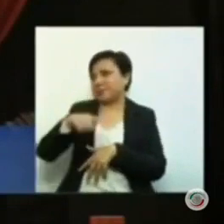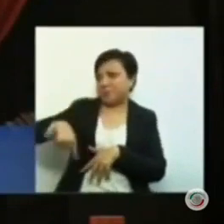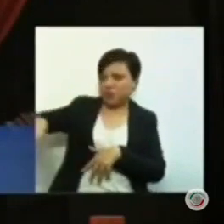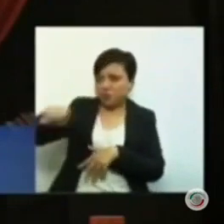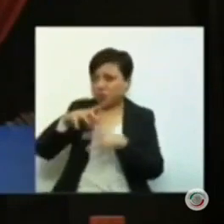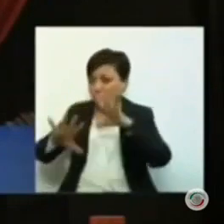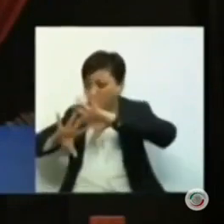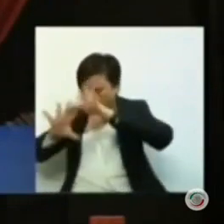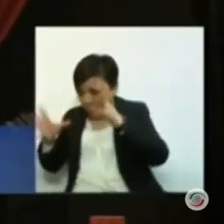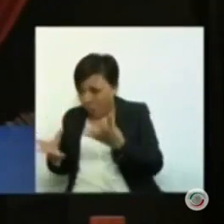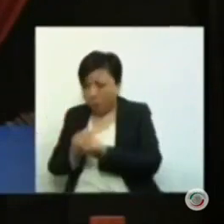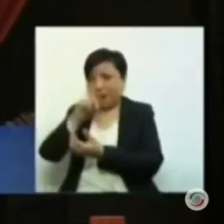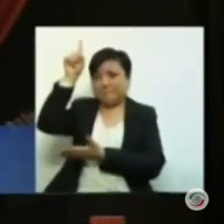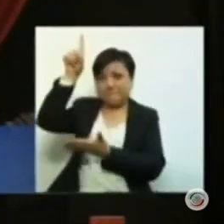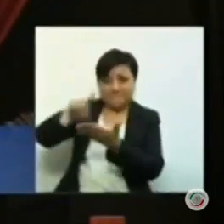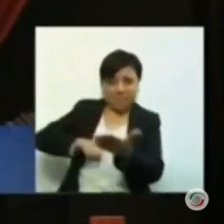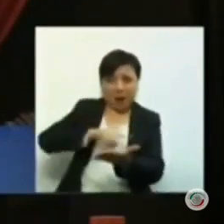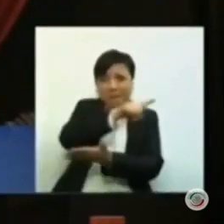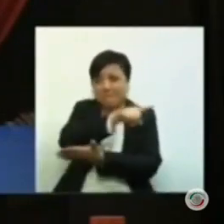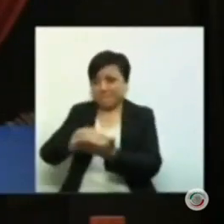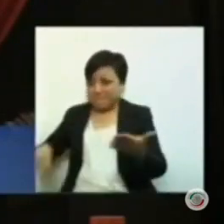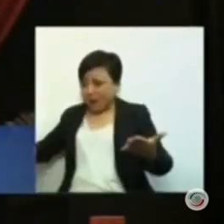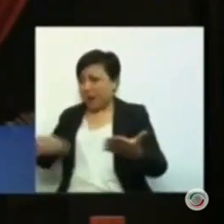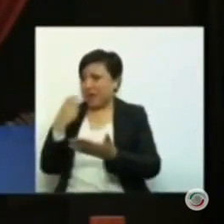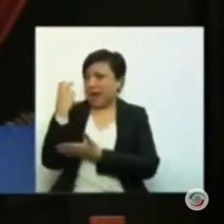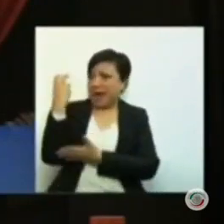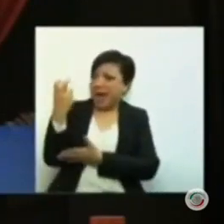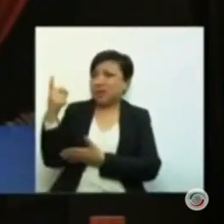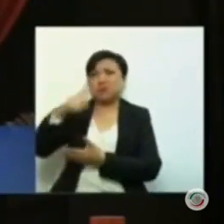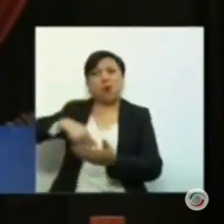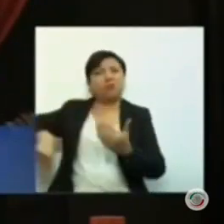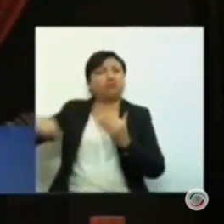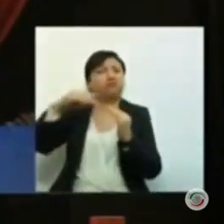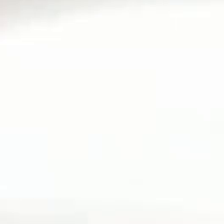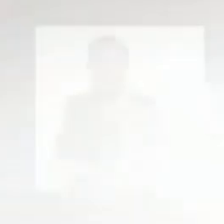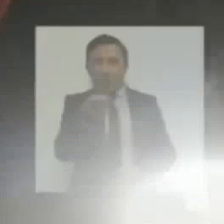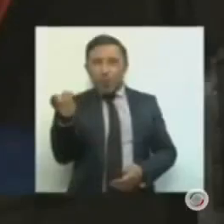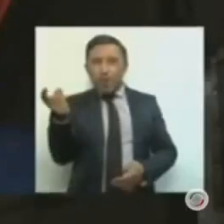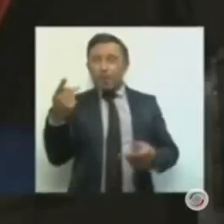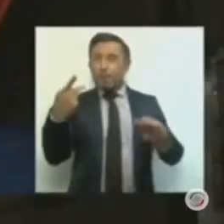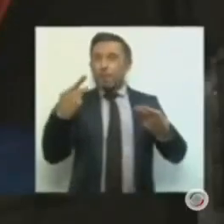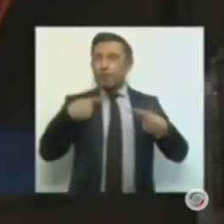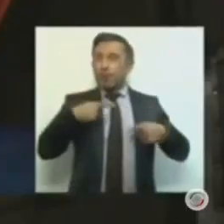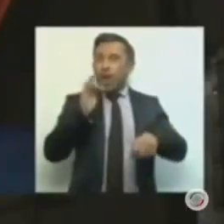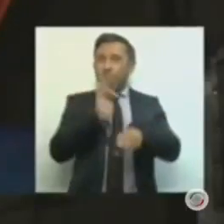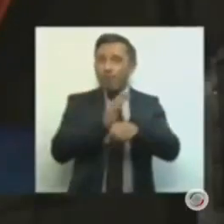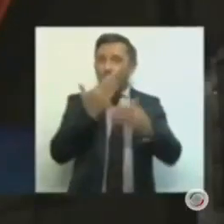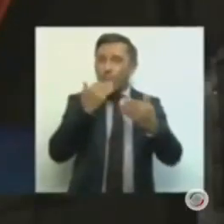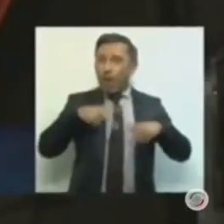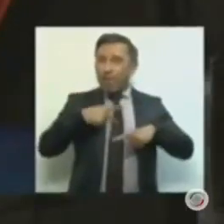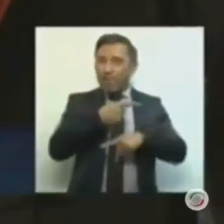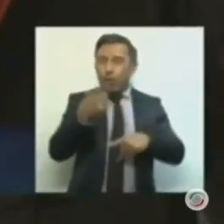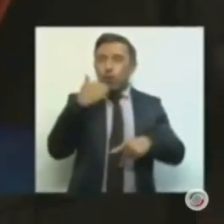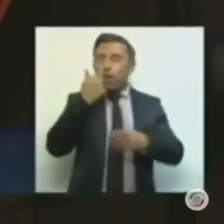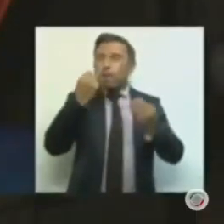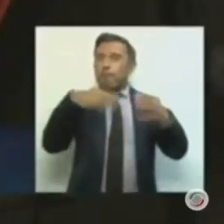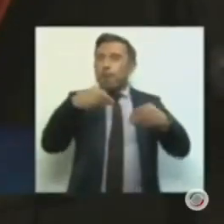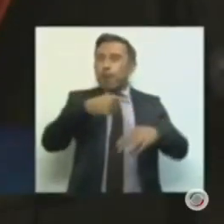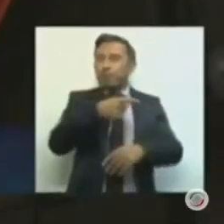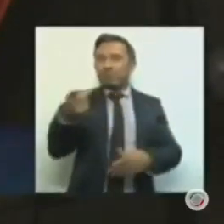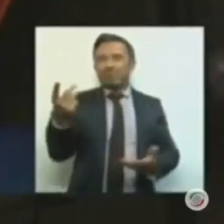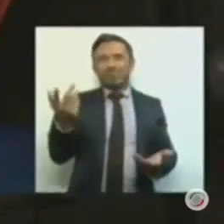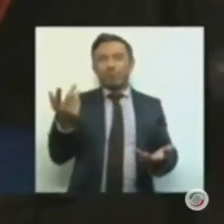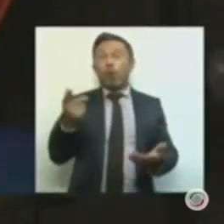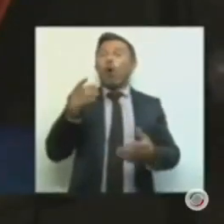y absoluta es totalmente desproporcional e injustificada. Aquí podrán argumentar mil cosas